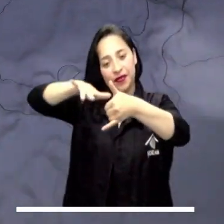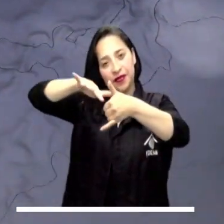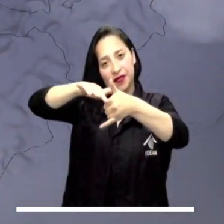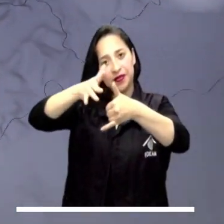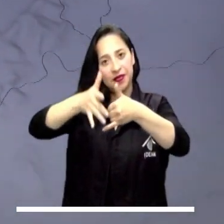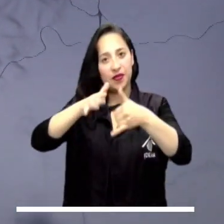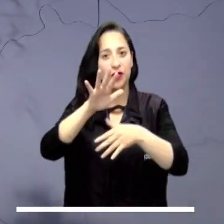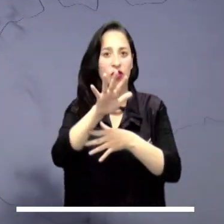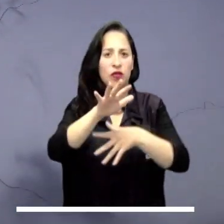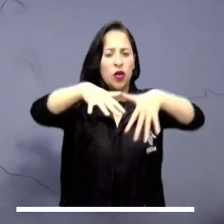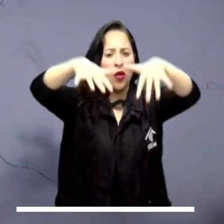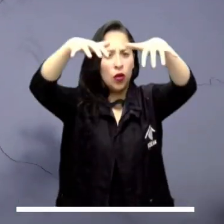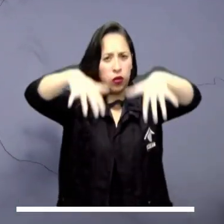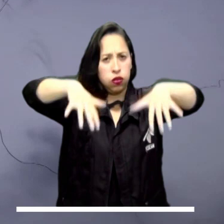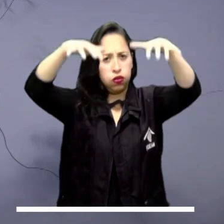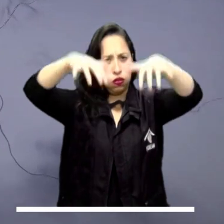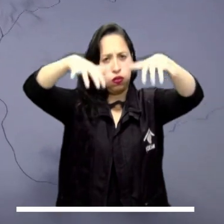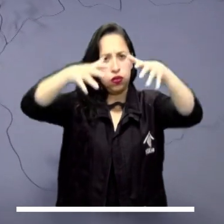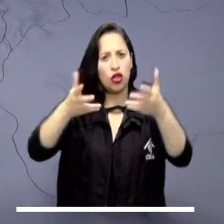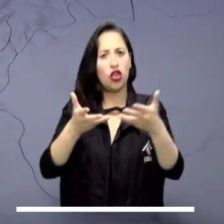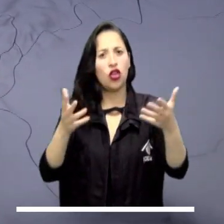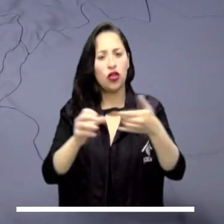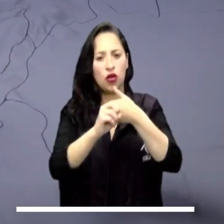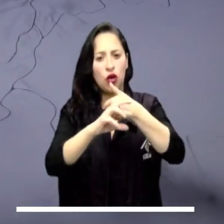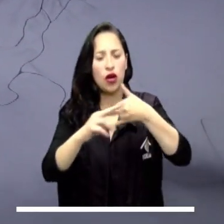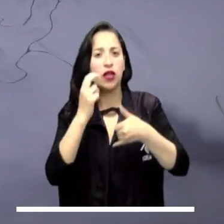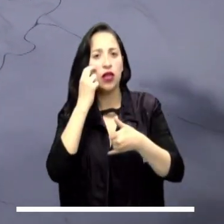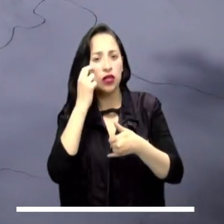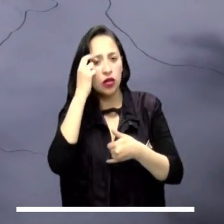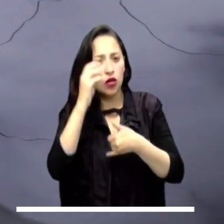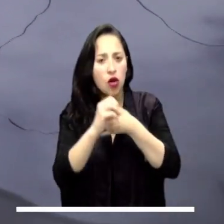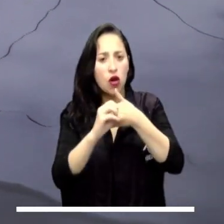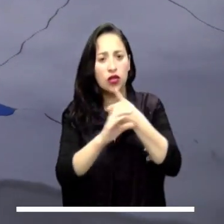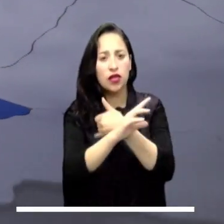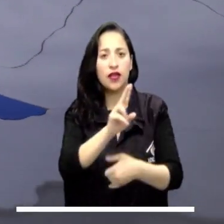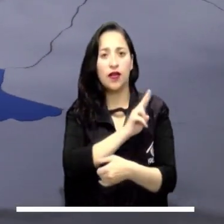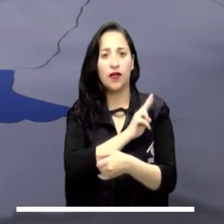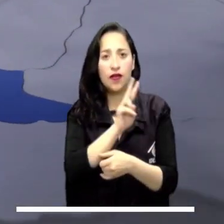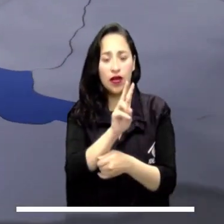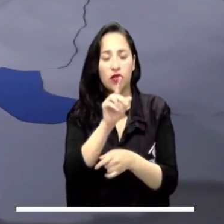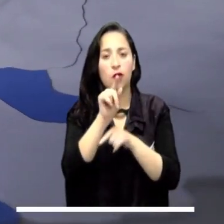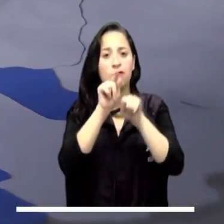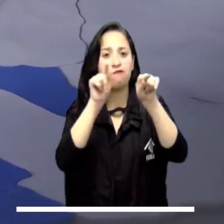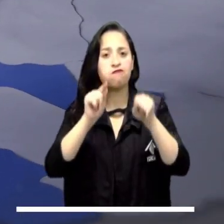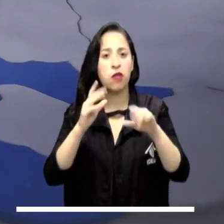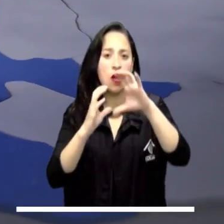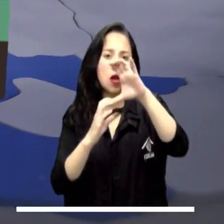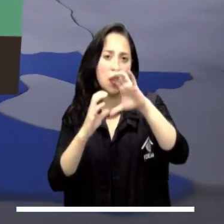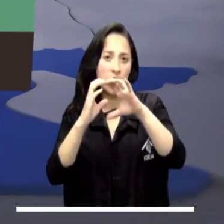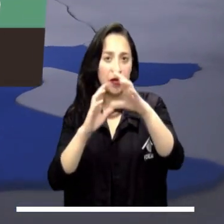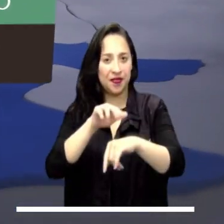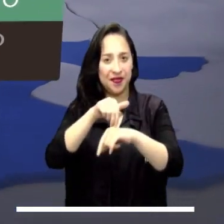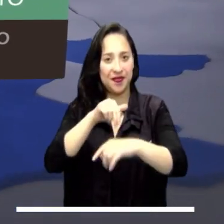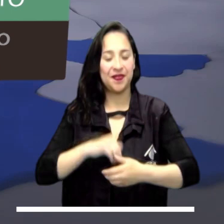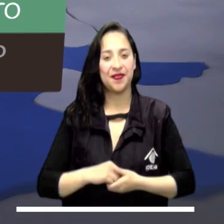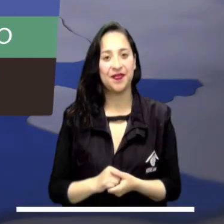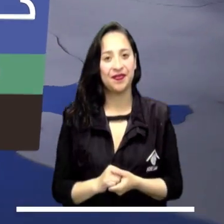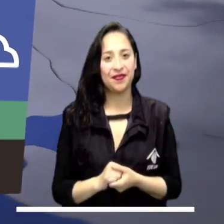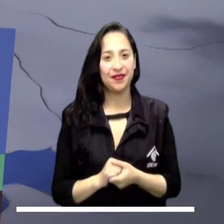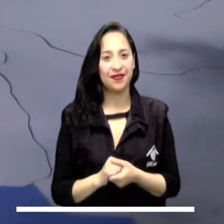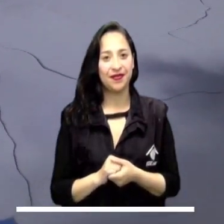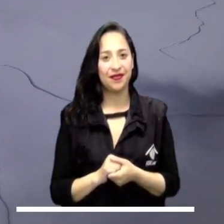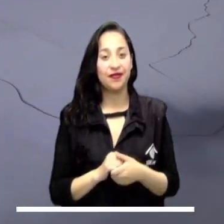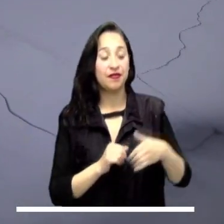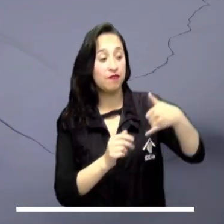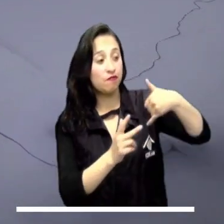el pacífico colombiano espera fuertes lluvias sobre el oriente de choco el occidente de valle del cauca y sectores dispersos de cauca y